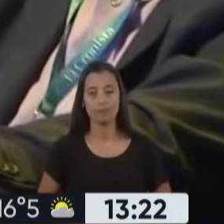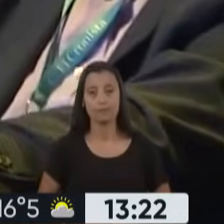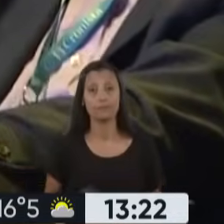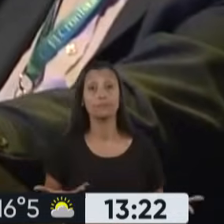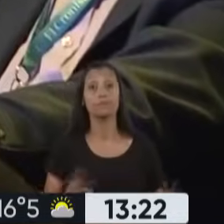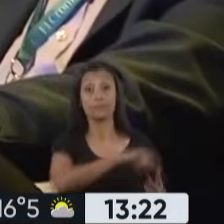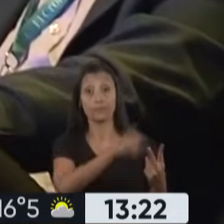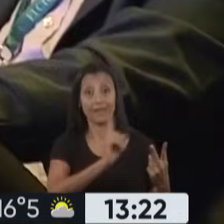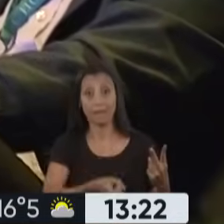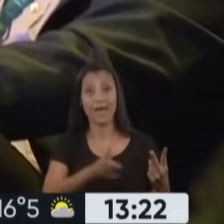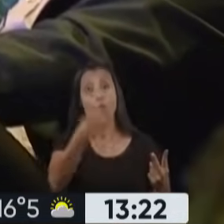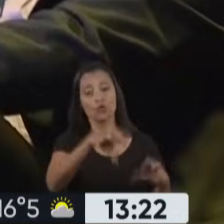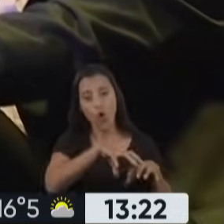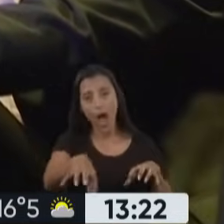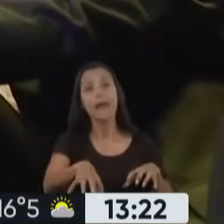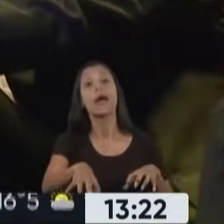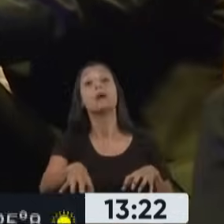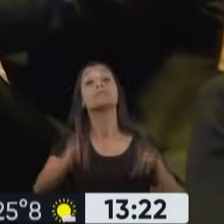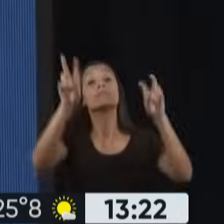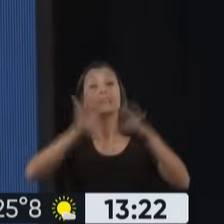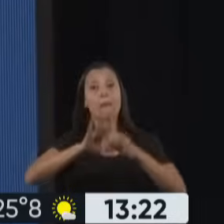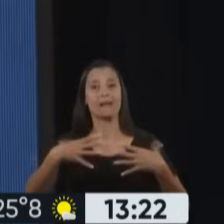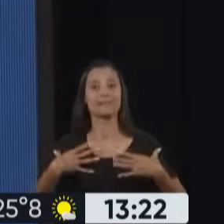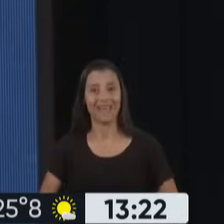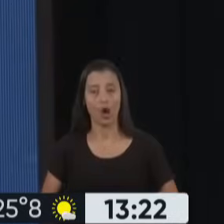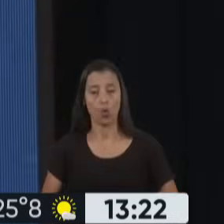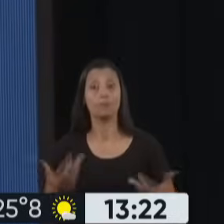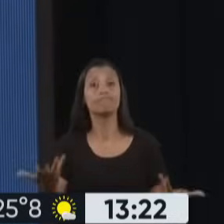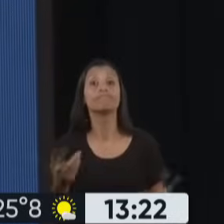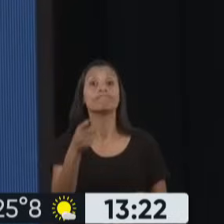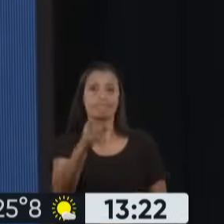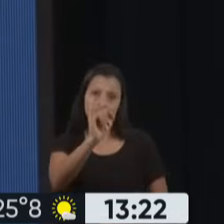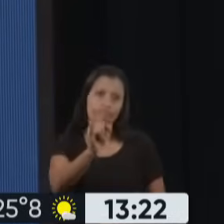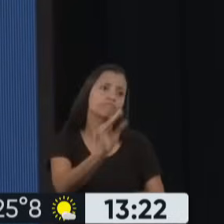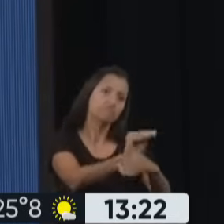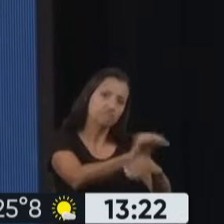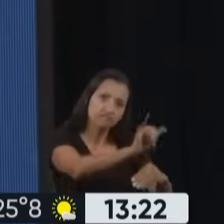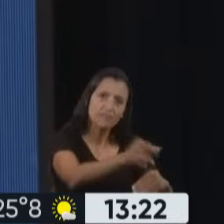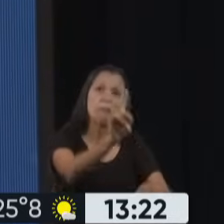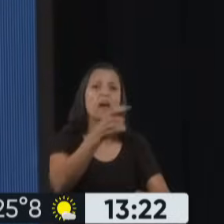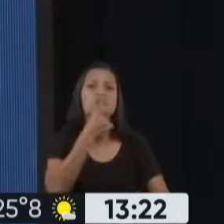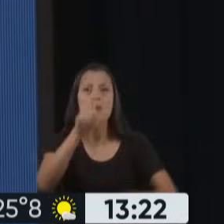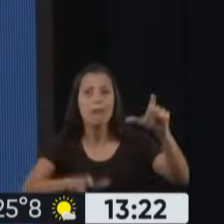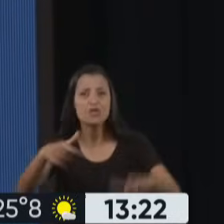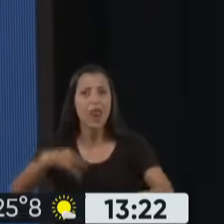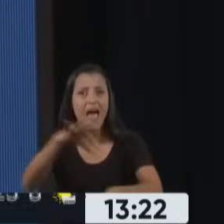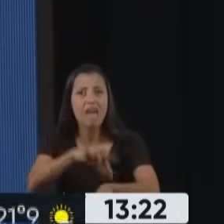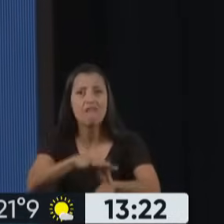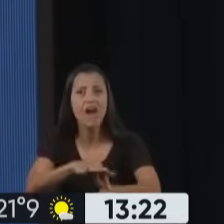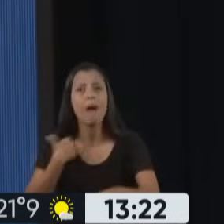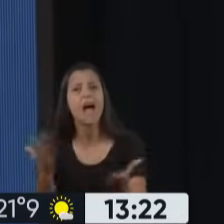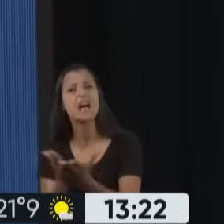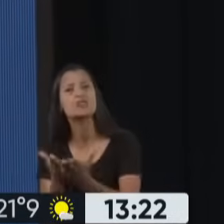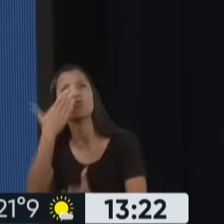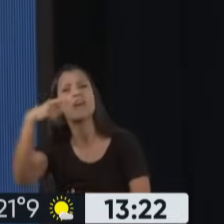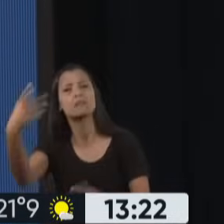El otro área es la salud, porque ustedes sí los pueden alimentar, pero si la gente se enferma, tampoco puede estudiar.